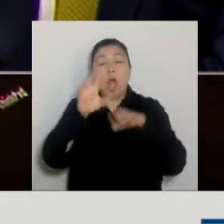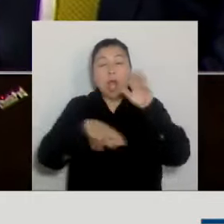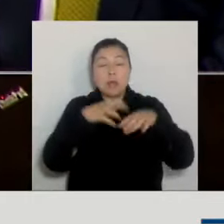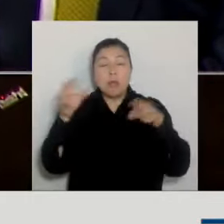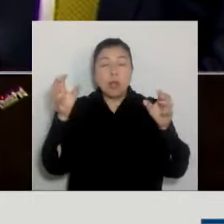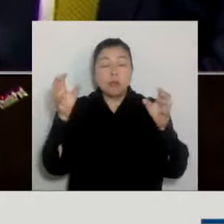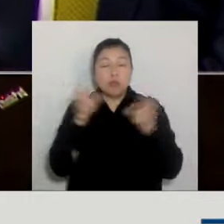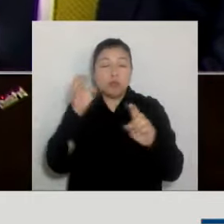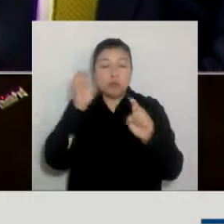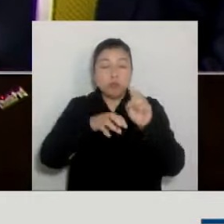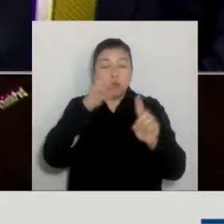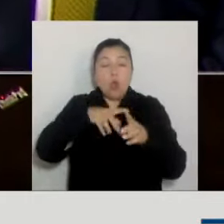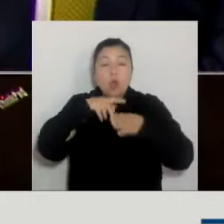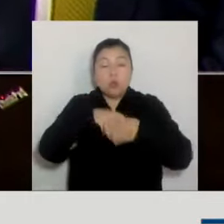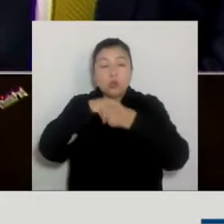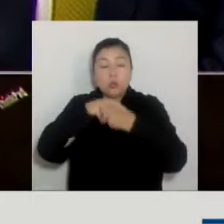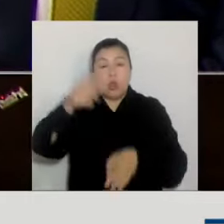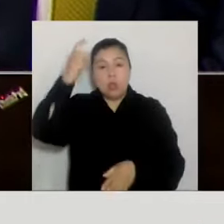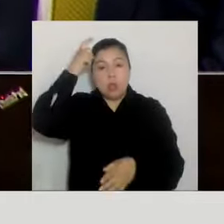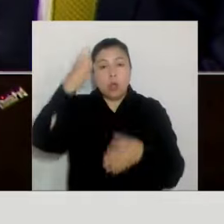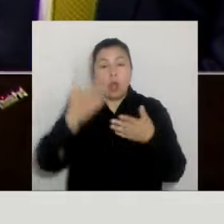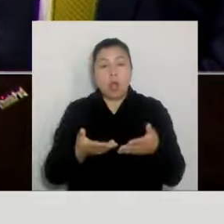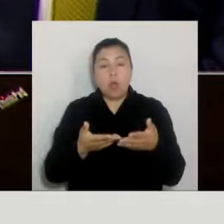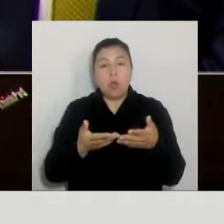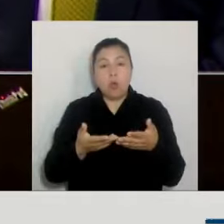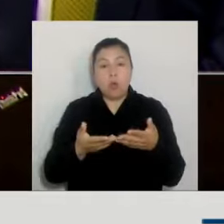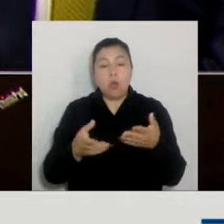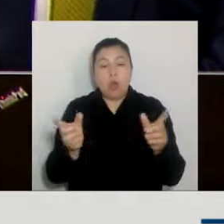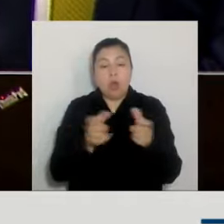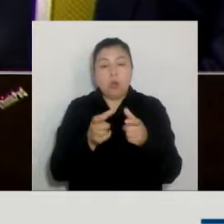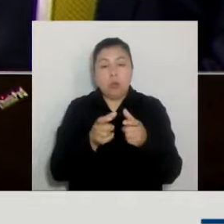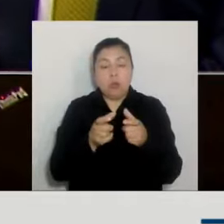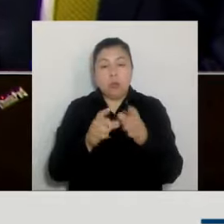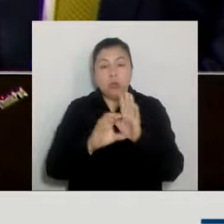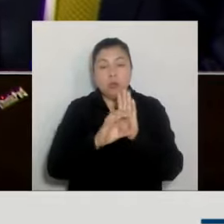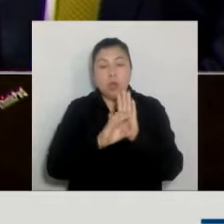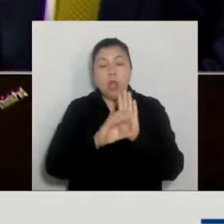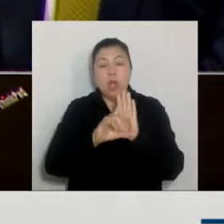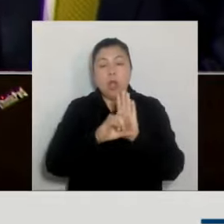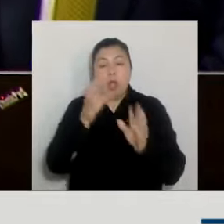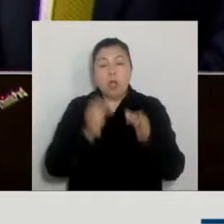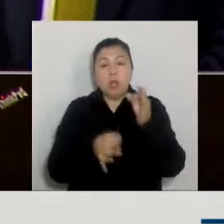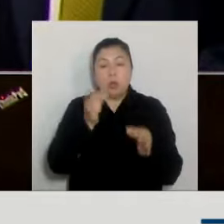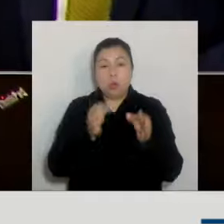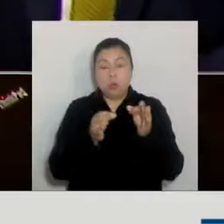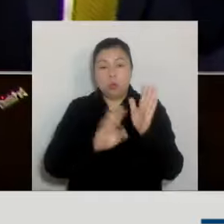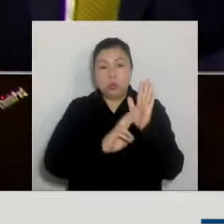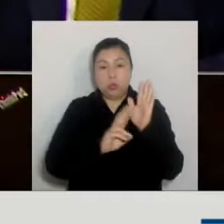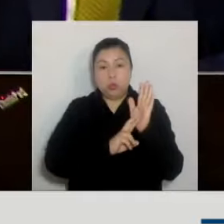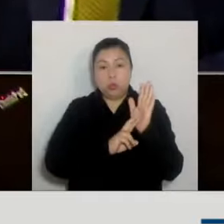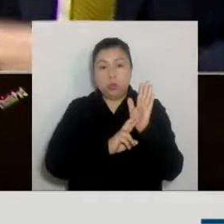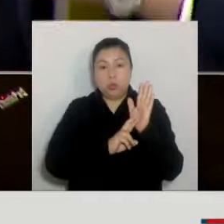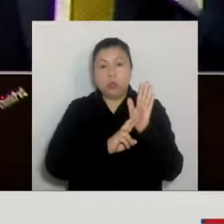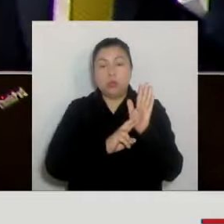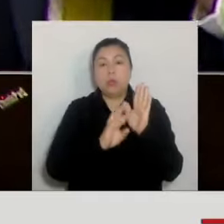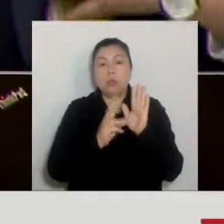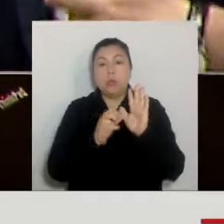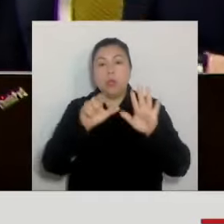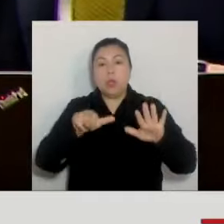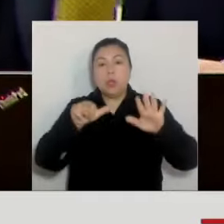coleo de toros actualmente radicado en la comisión de Constitución legislación justicia y reglamento boletín número